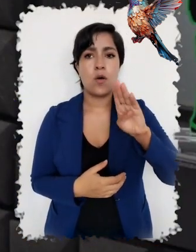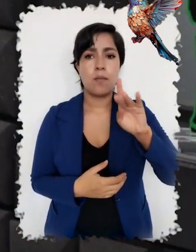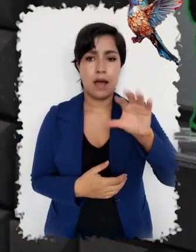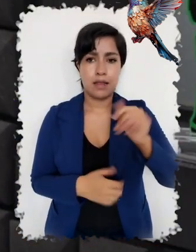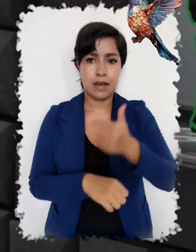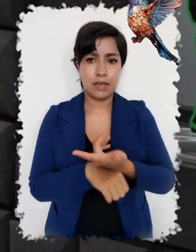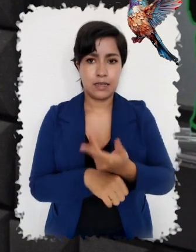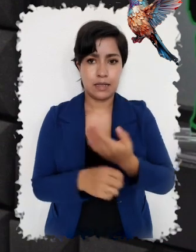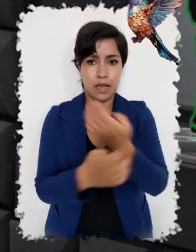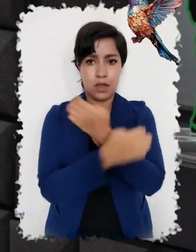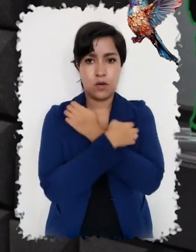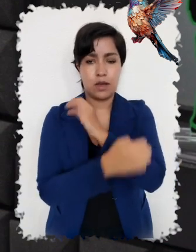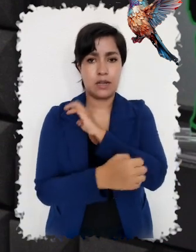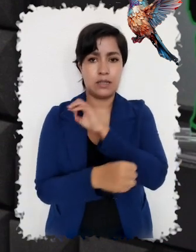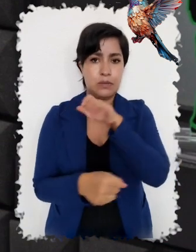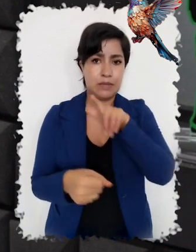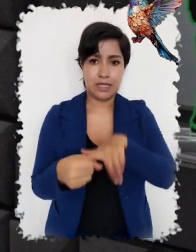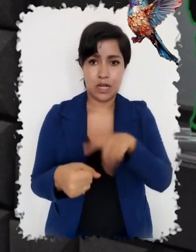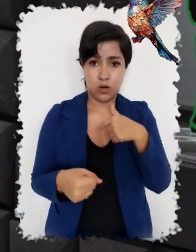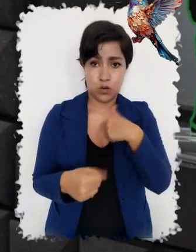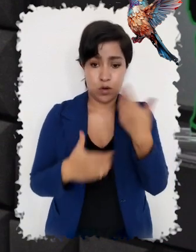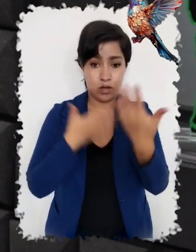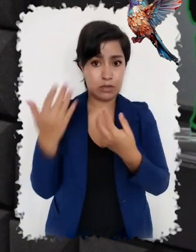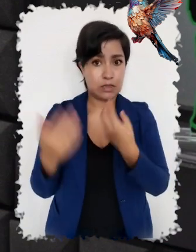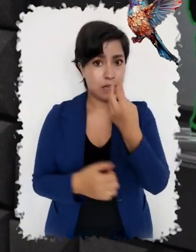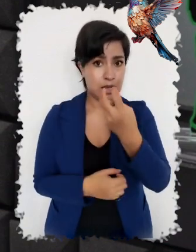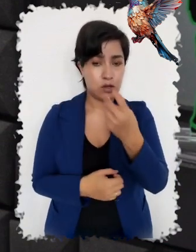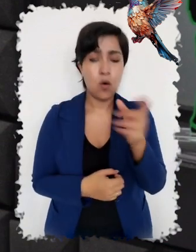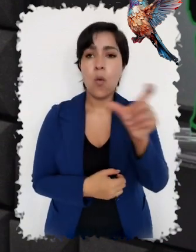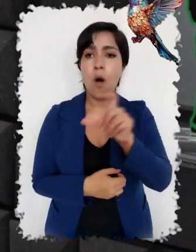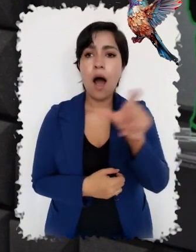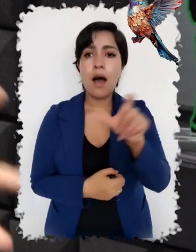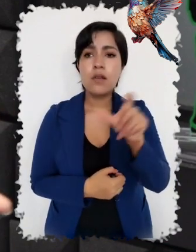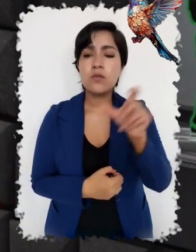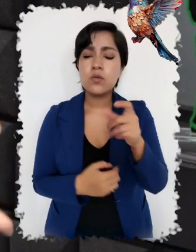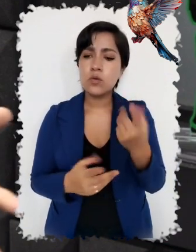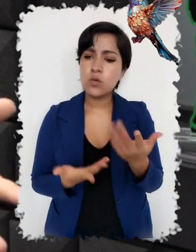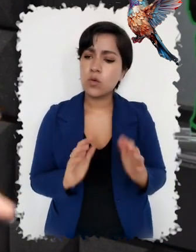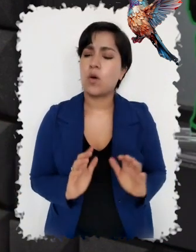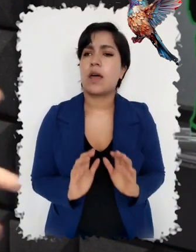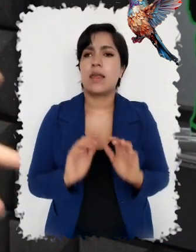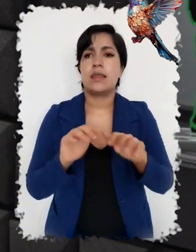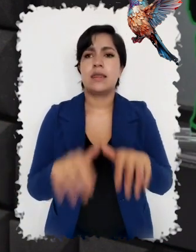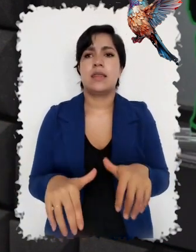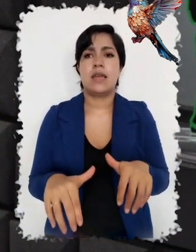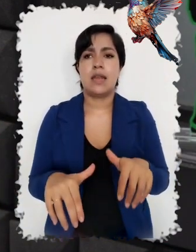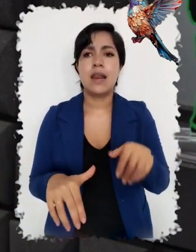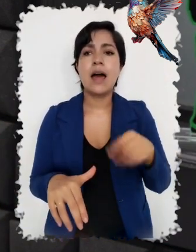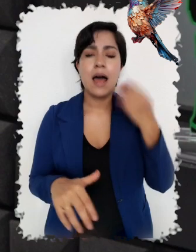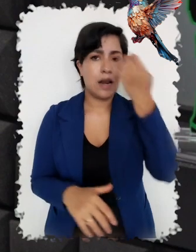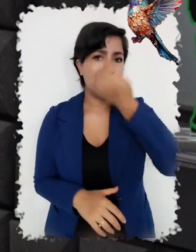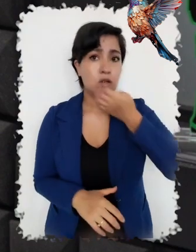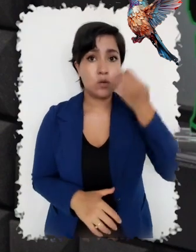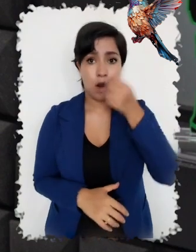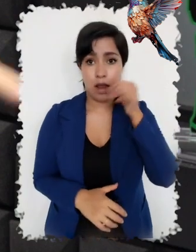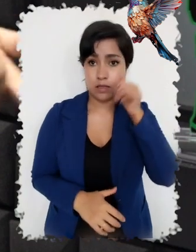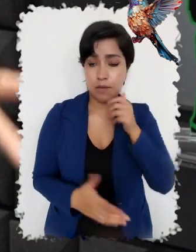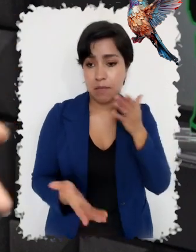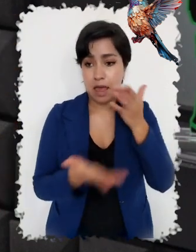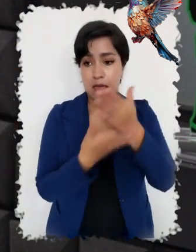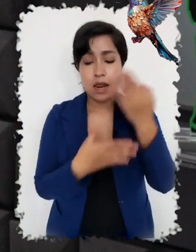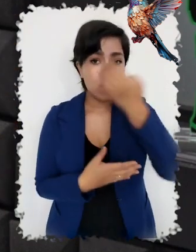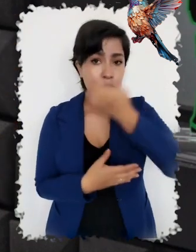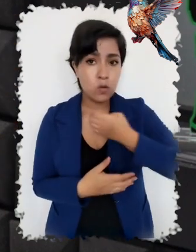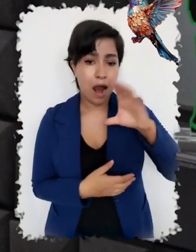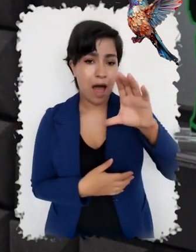licenciatura en educación especial Yo estudié eso y Y fíjate que desde que nos preparábamos en la en la en la normal nos llevaban a